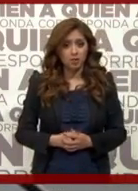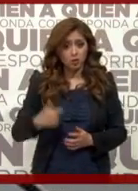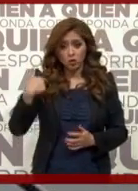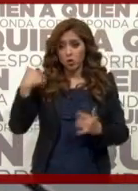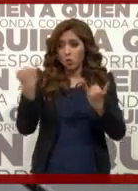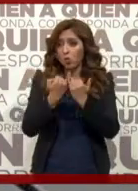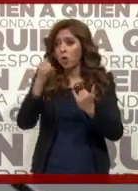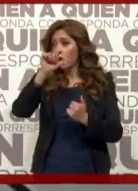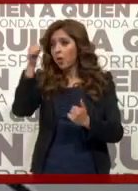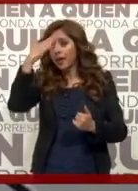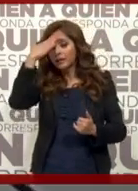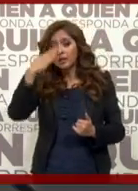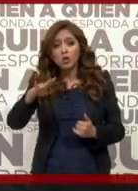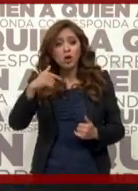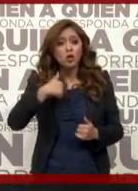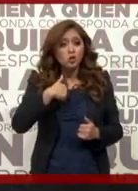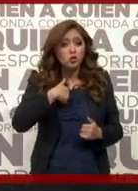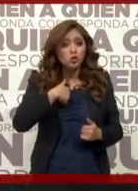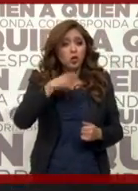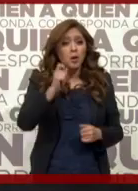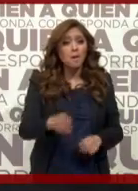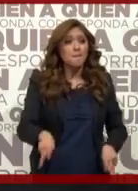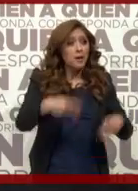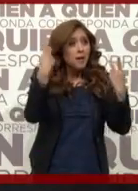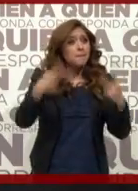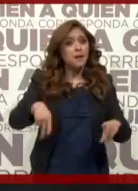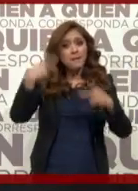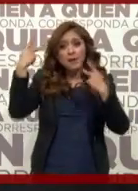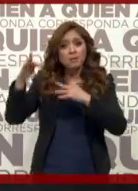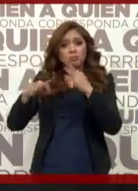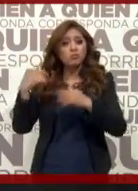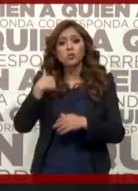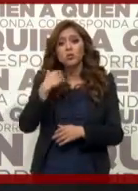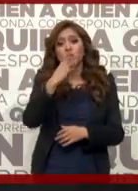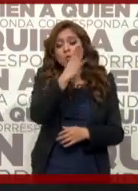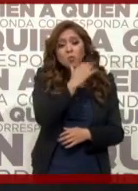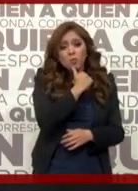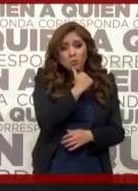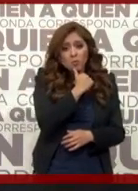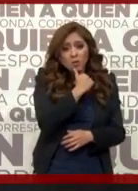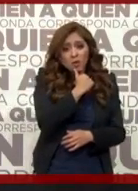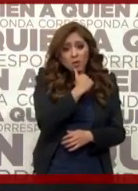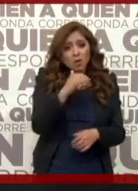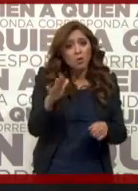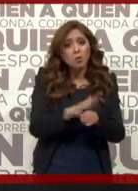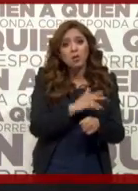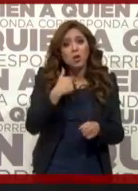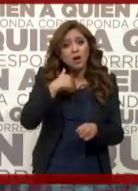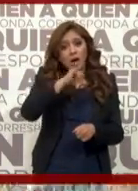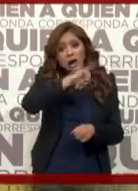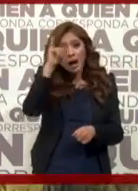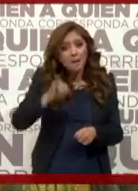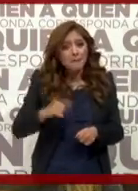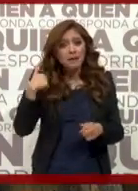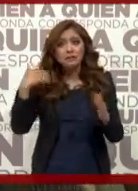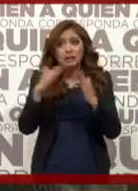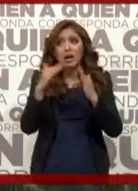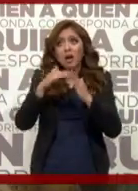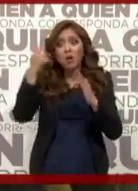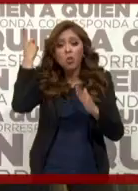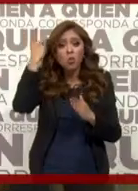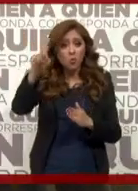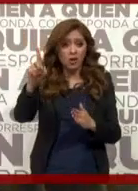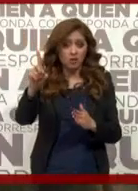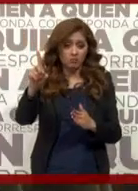que dicen, no, pues vendí mi casa para trasplante, vendí esto para... No, porque desafortunadamente yo nunca he tenido casa propia. Y es que cabe